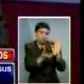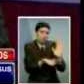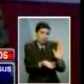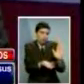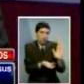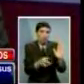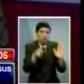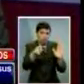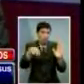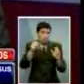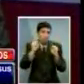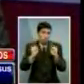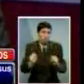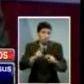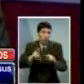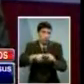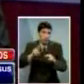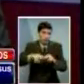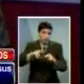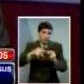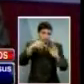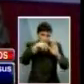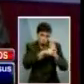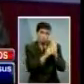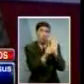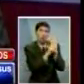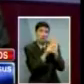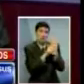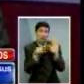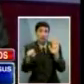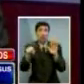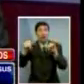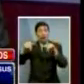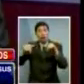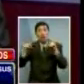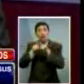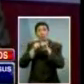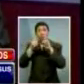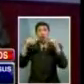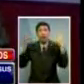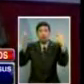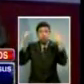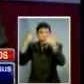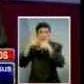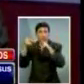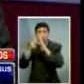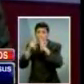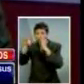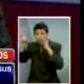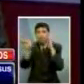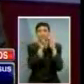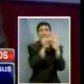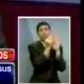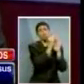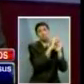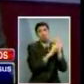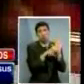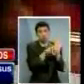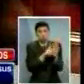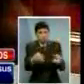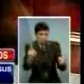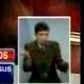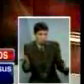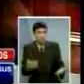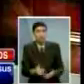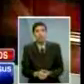una moción parlamentaria y traducir esta nube de humo que están levantando en un proyecto. Yo lo que entiendo